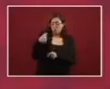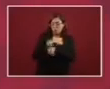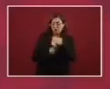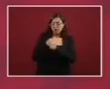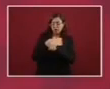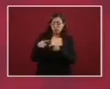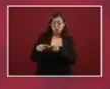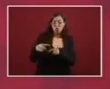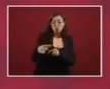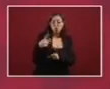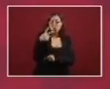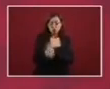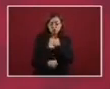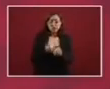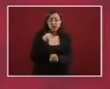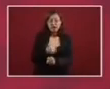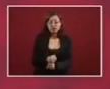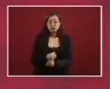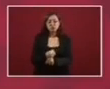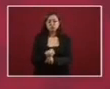no se pueda